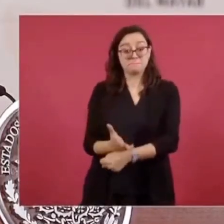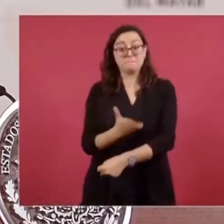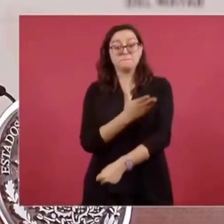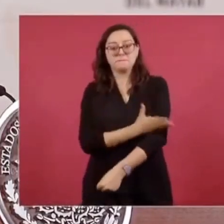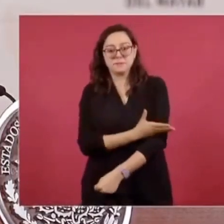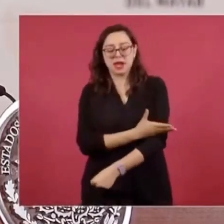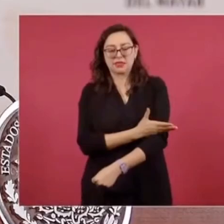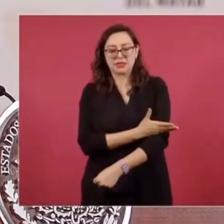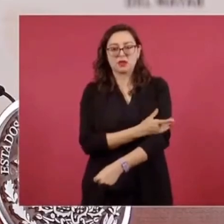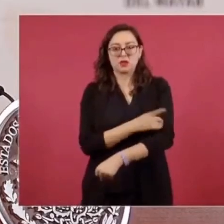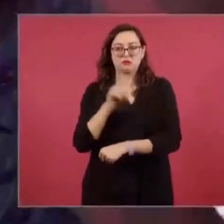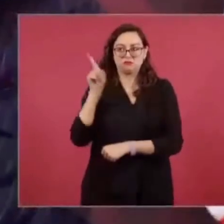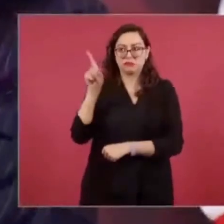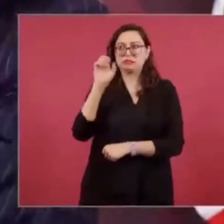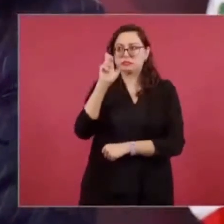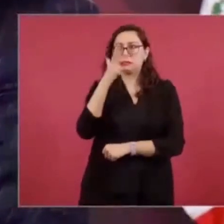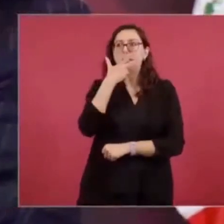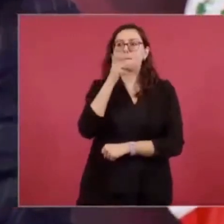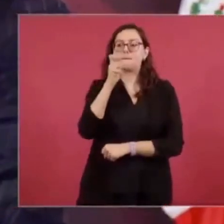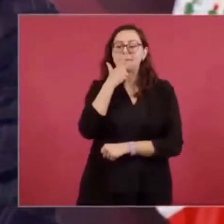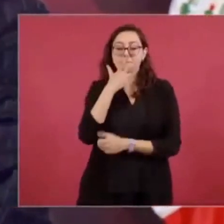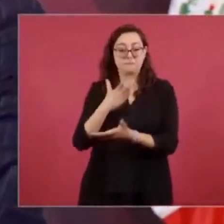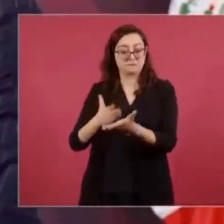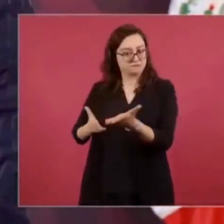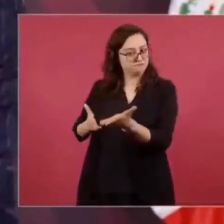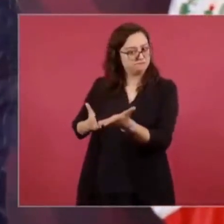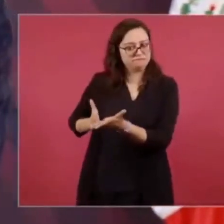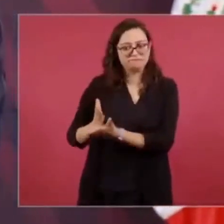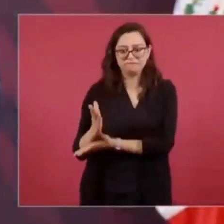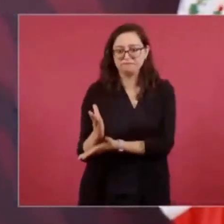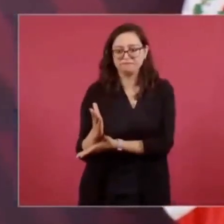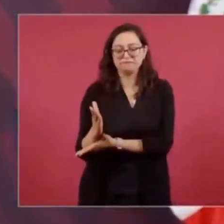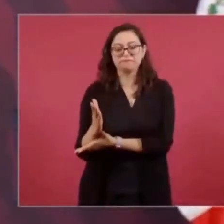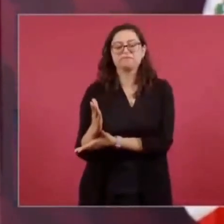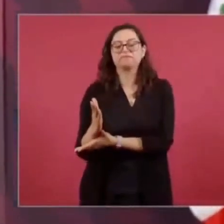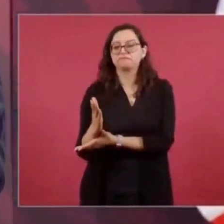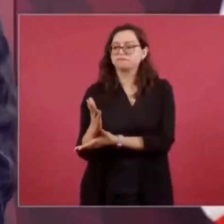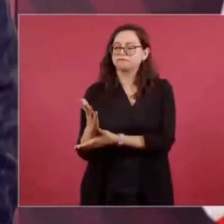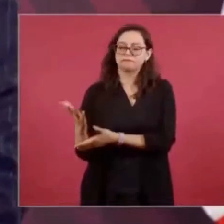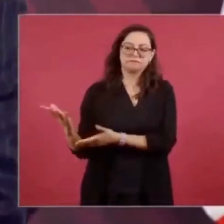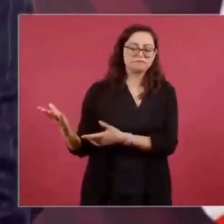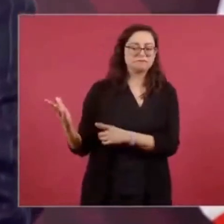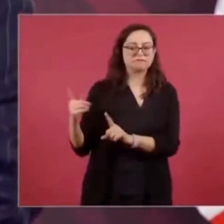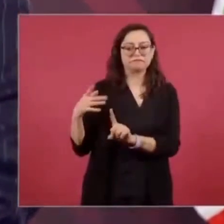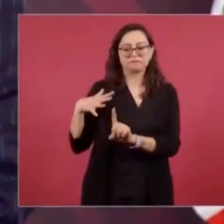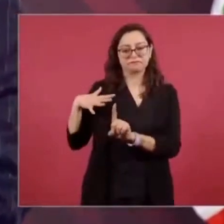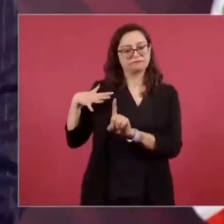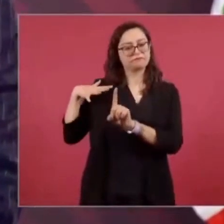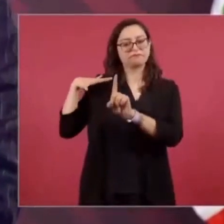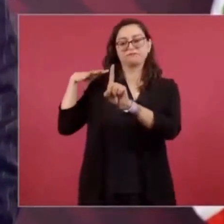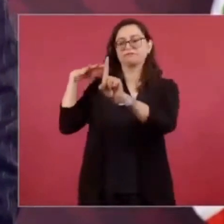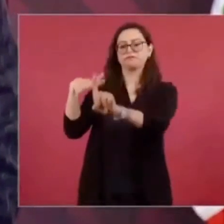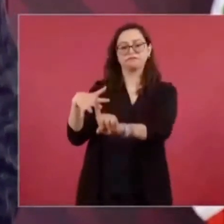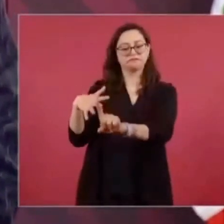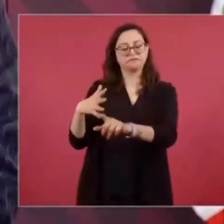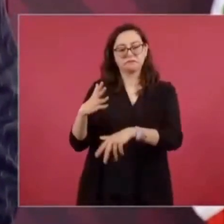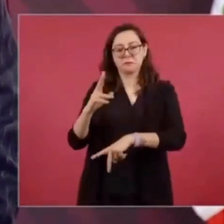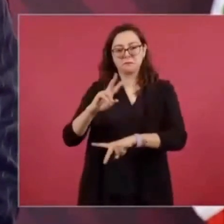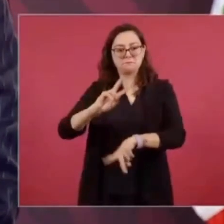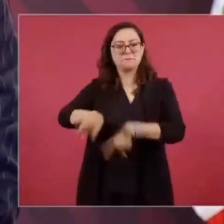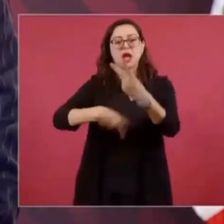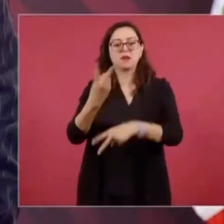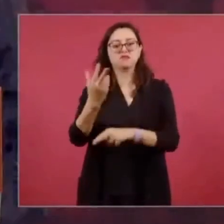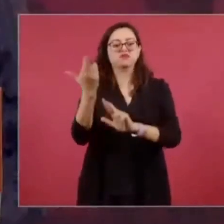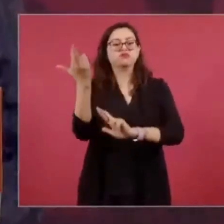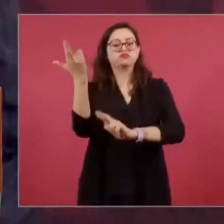por Chihuahua, se pone al frente de los revolucionarios y luego